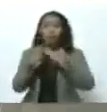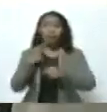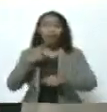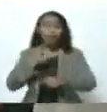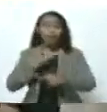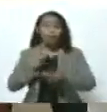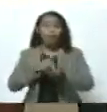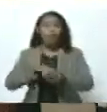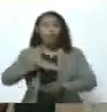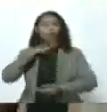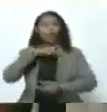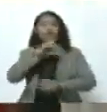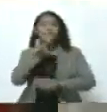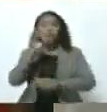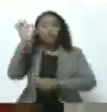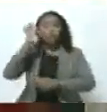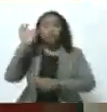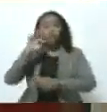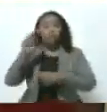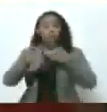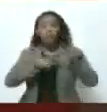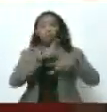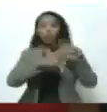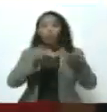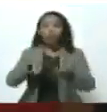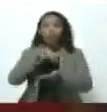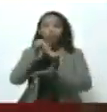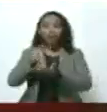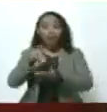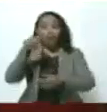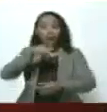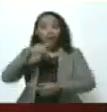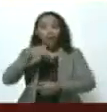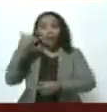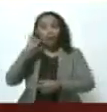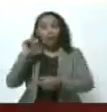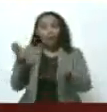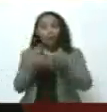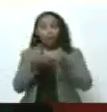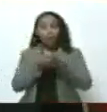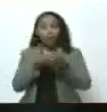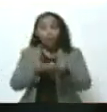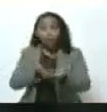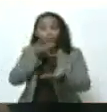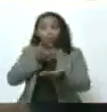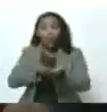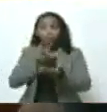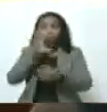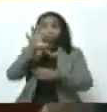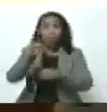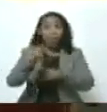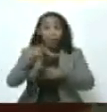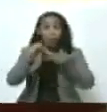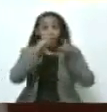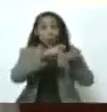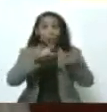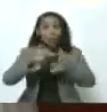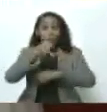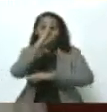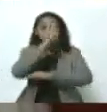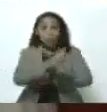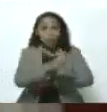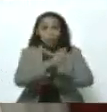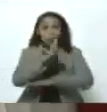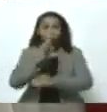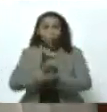llegar al 100% producción nacional. Aquí está el combo sopero, que también le compramos a nuestros campesinos. A nuestros campesinos directamente.